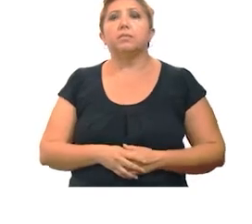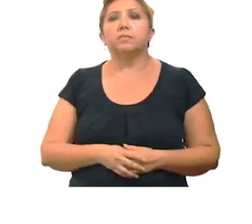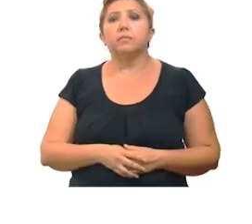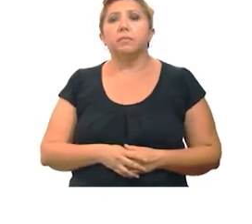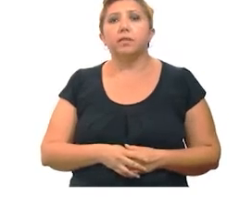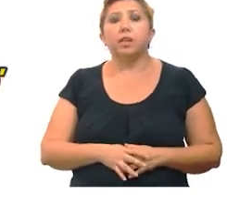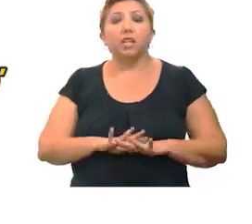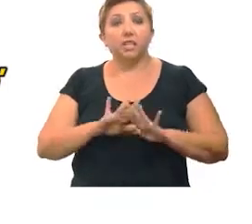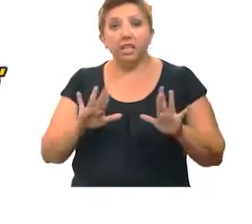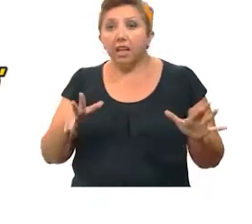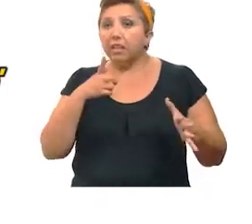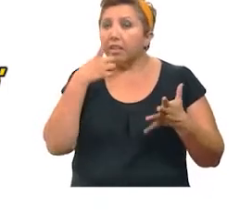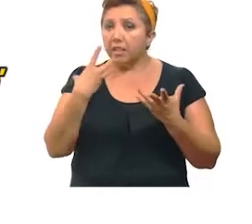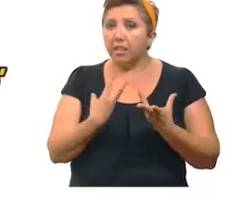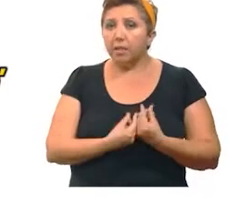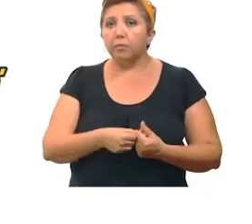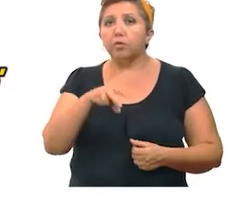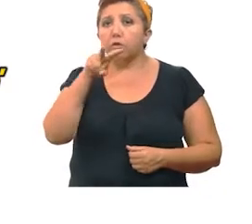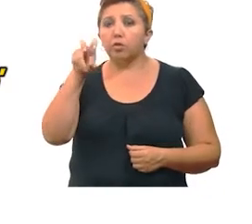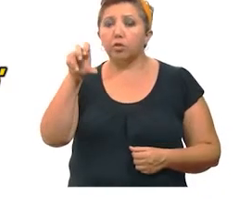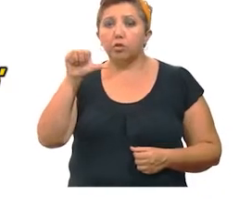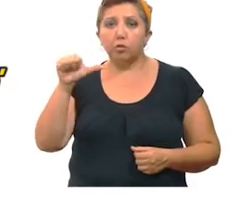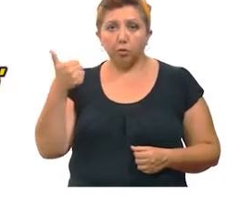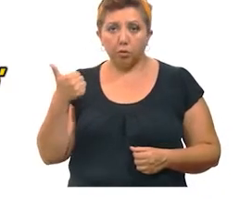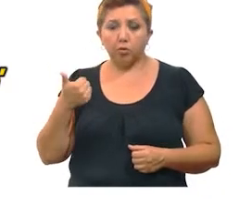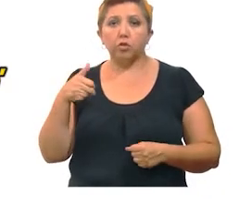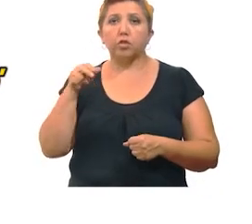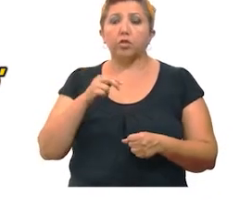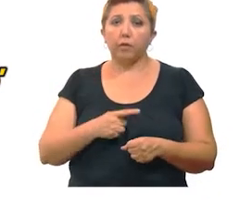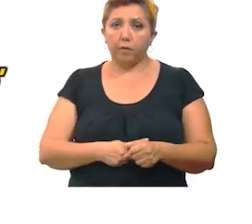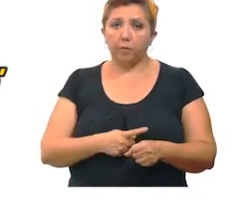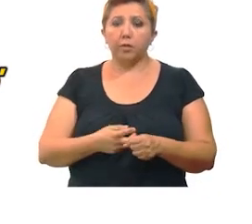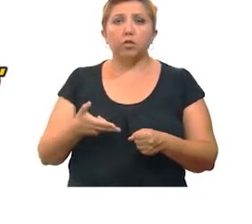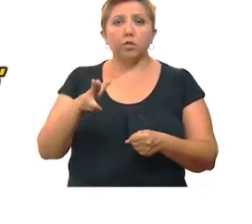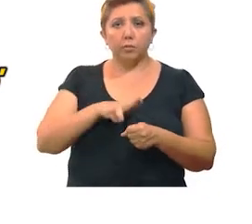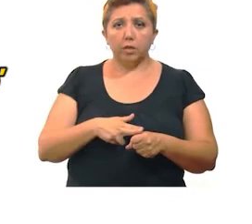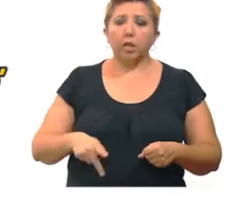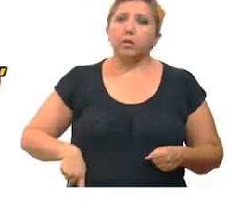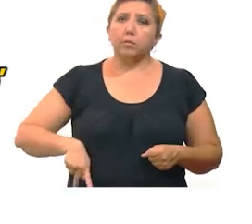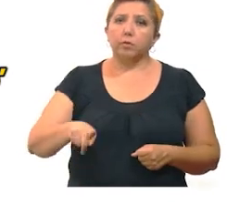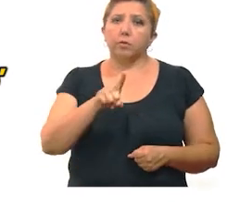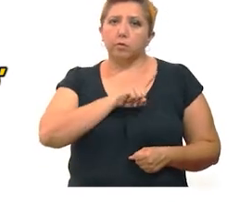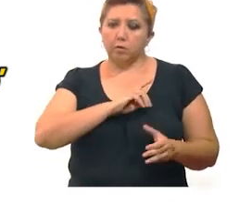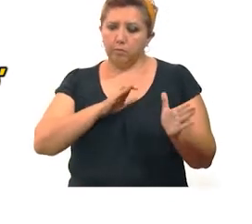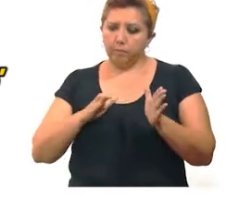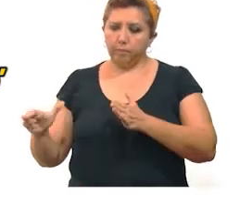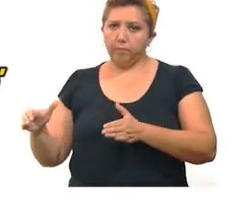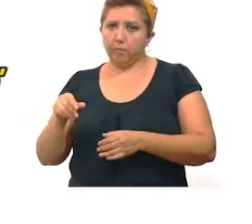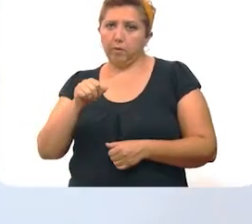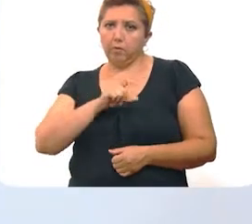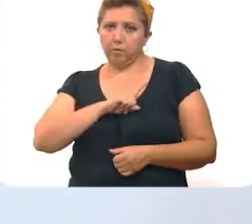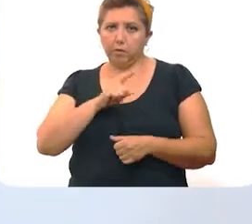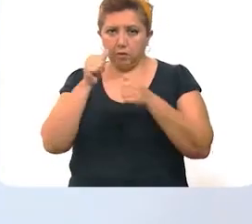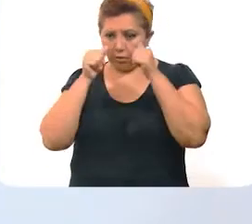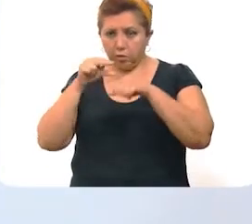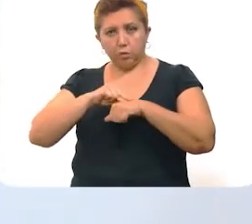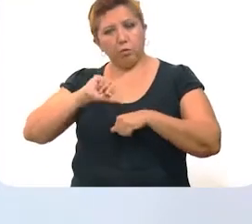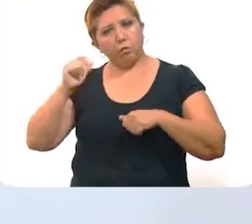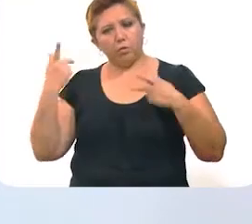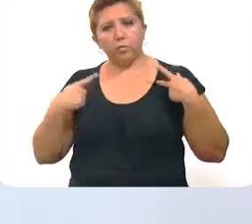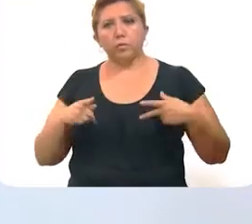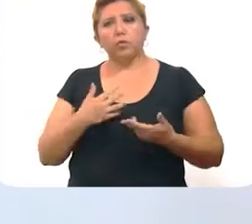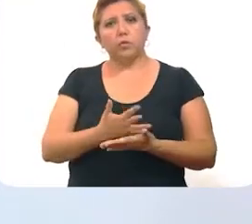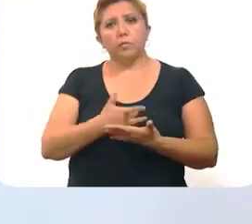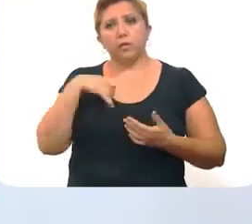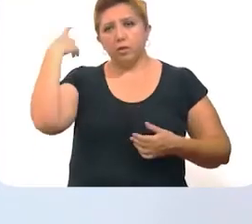síntomas leves. Como ya mencionamos, 211 de los casos positivos están en hospitales públicos y en aislamiento total. Hay otros